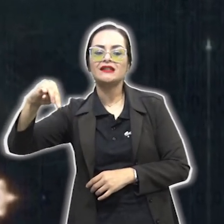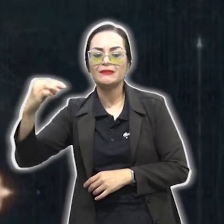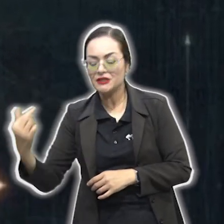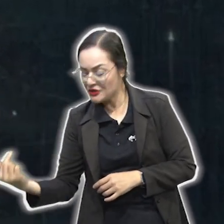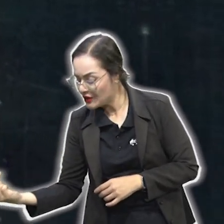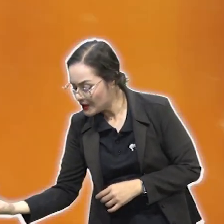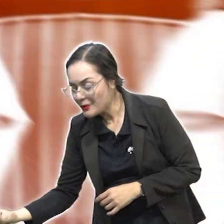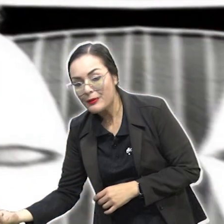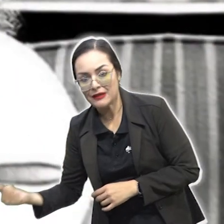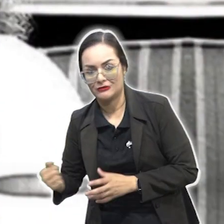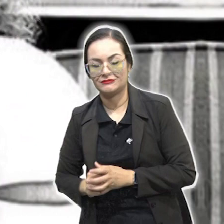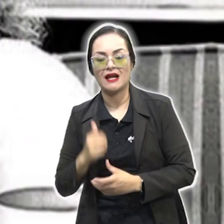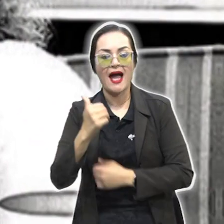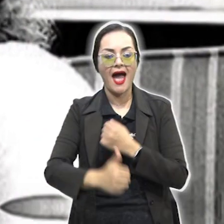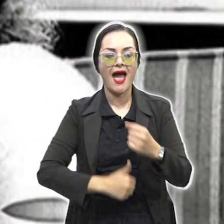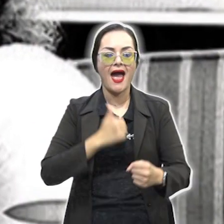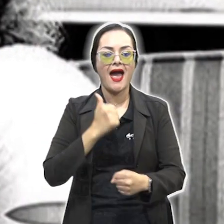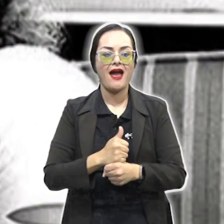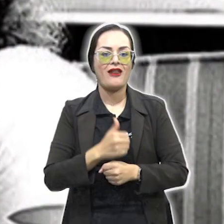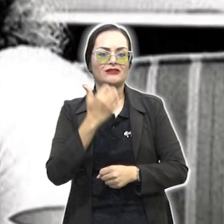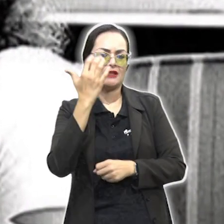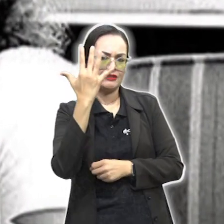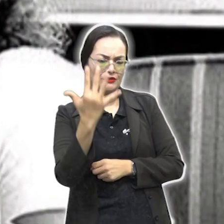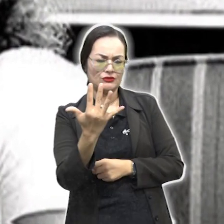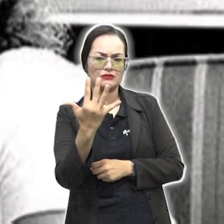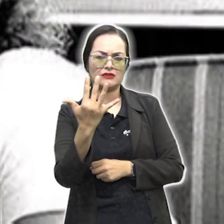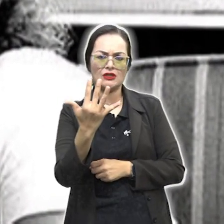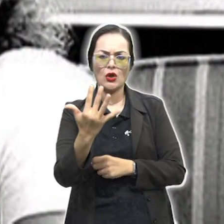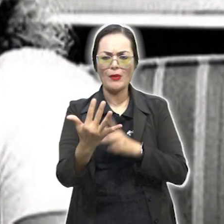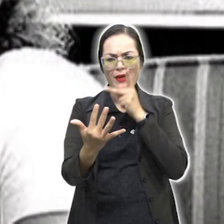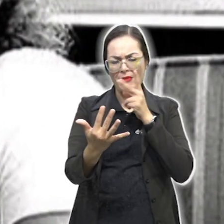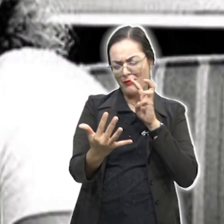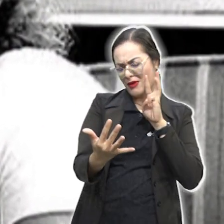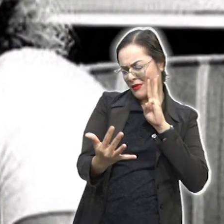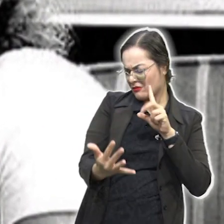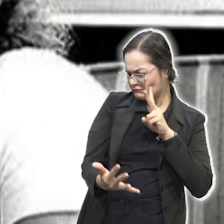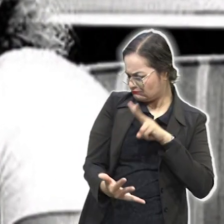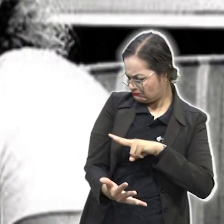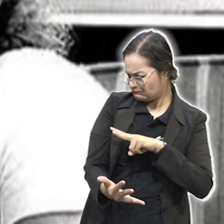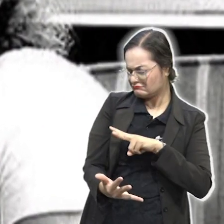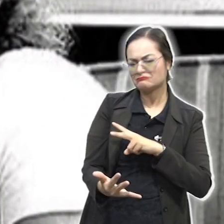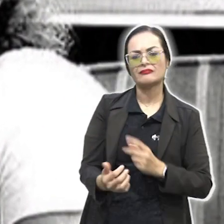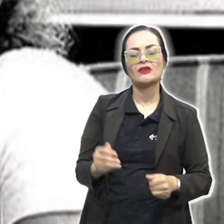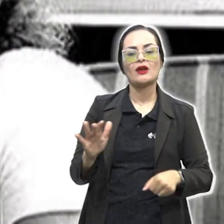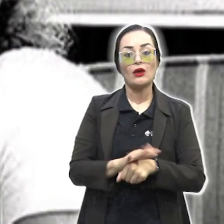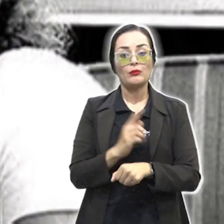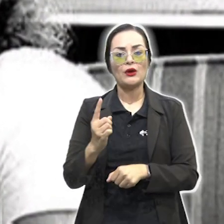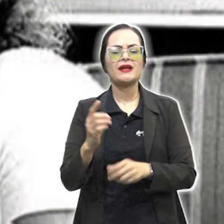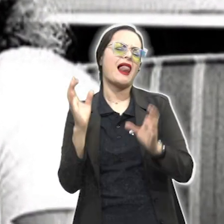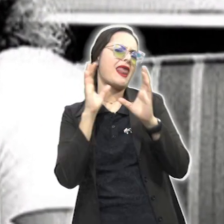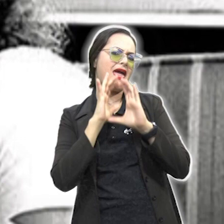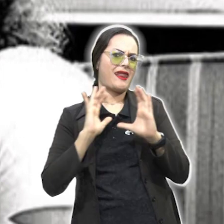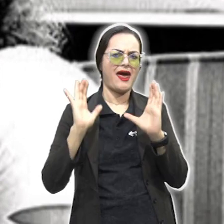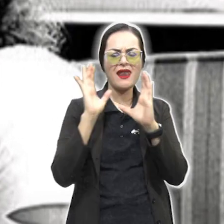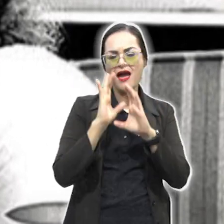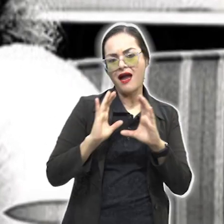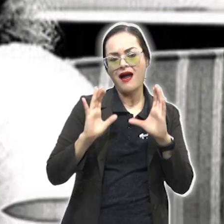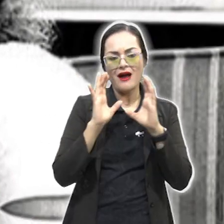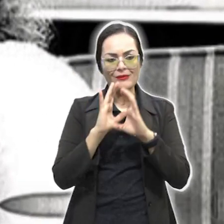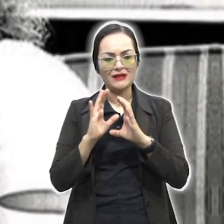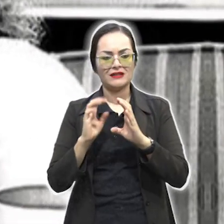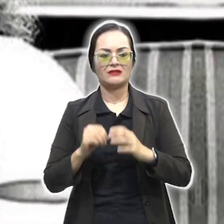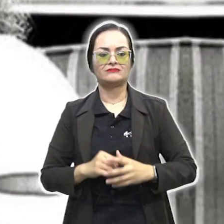1,12 m. A los 5 años, sus padres, viendo sus aptitudes para la canción, lo llevaron a las audiciones de la radio educadora